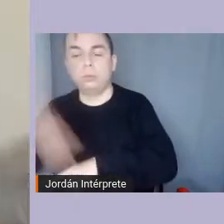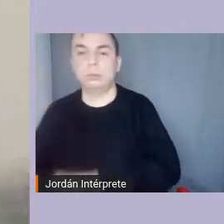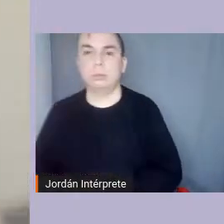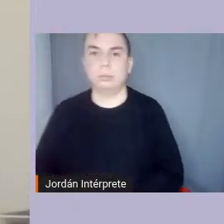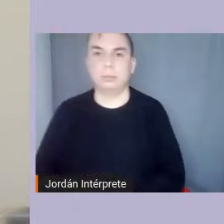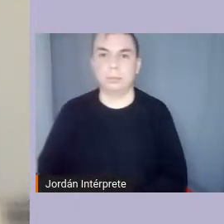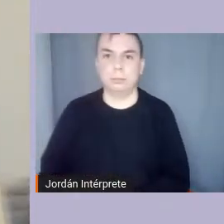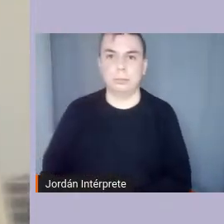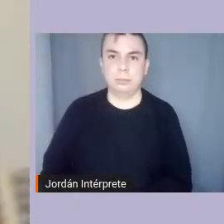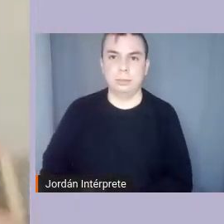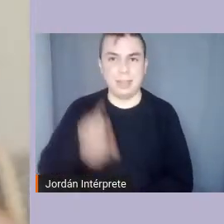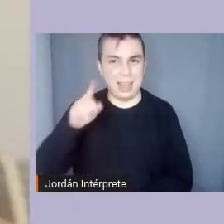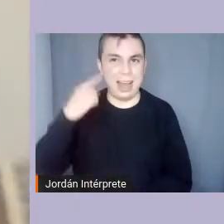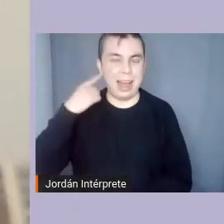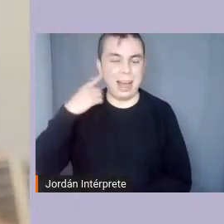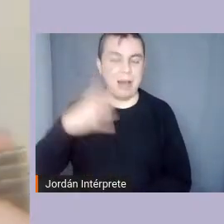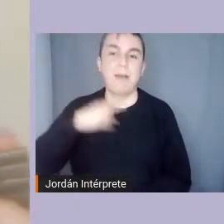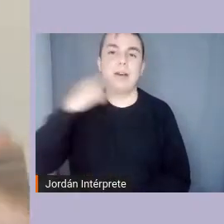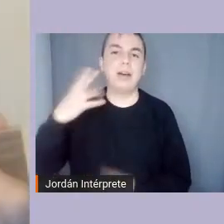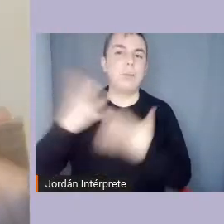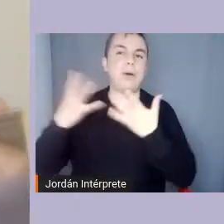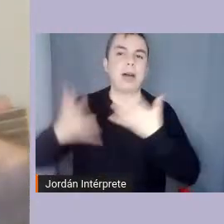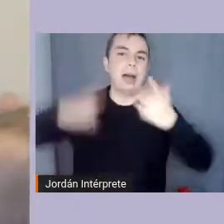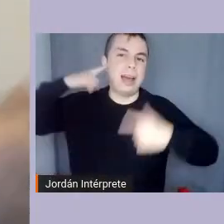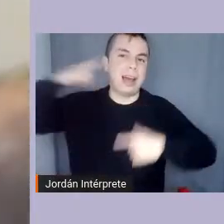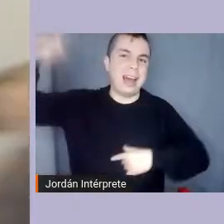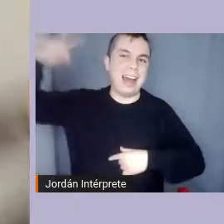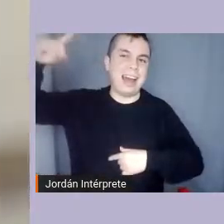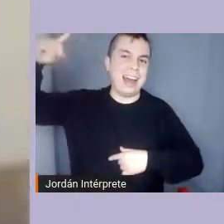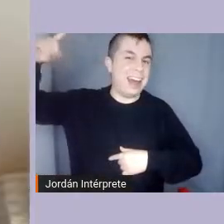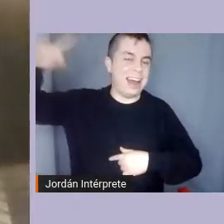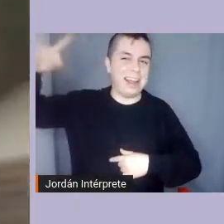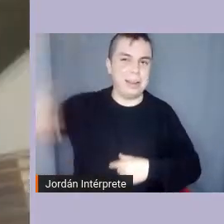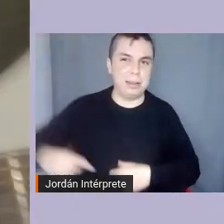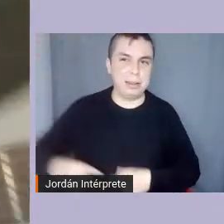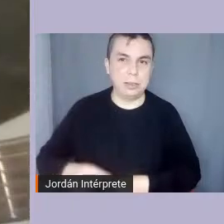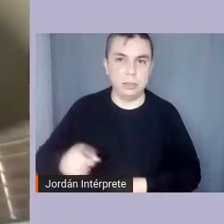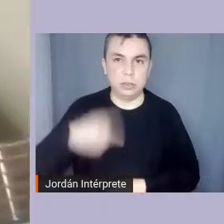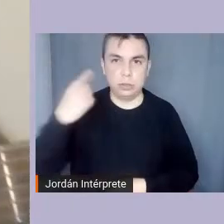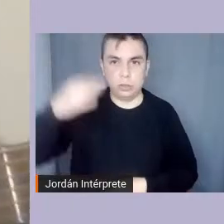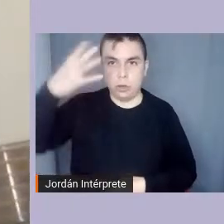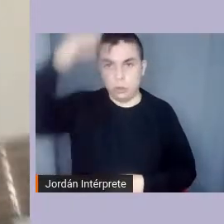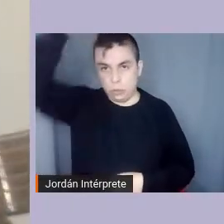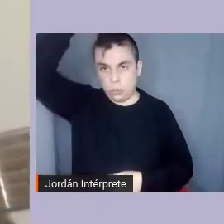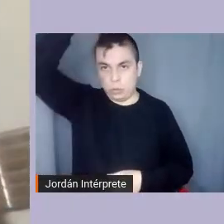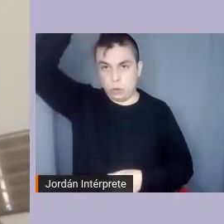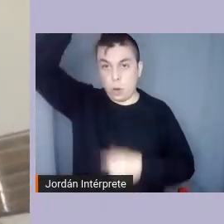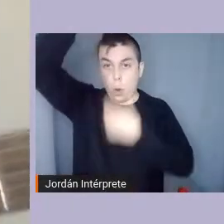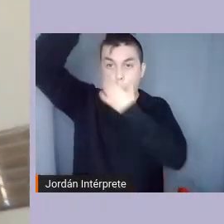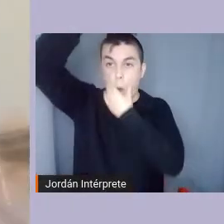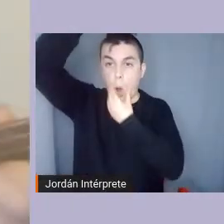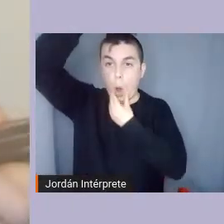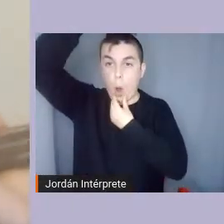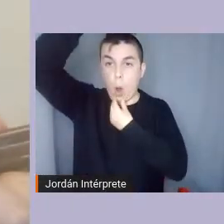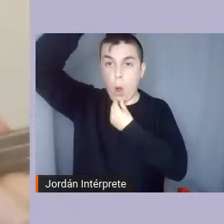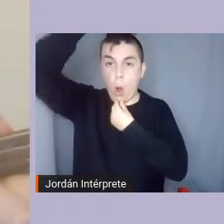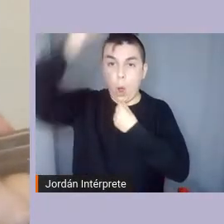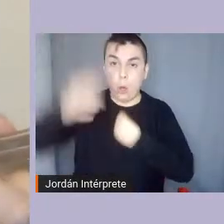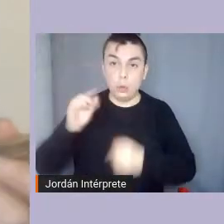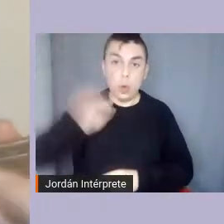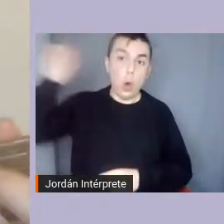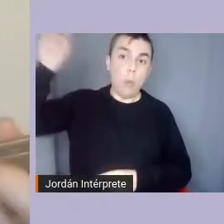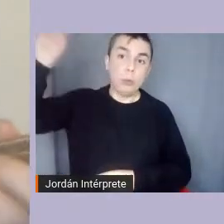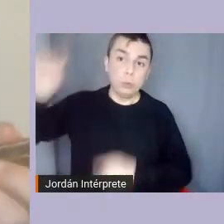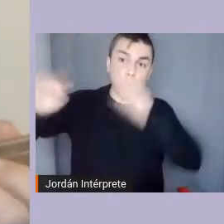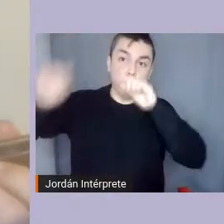Ah, esto es muy alto, ¿no es verdad? Esa nota aguda, tenemos que sacarla así. Abrimos la mandíbula y hacemos